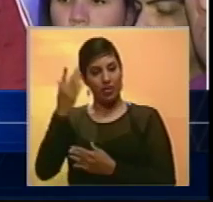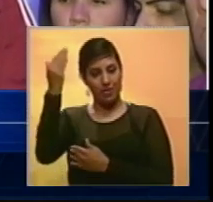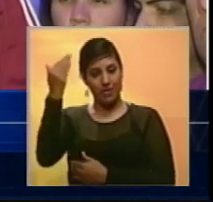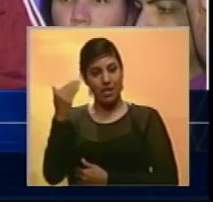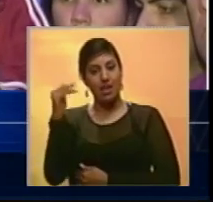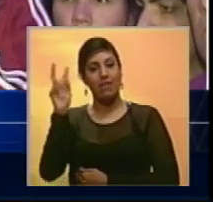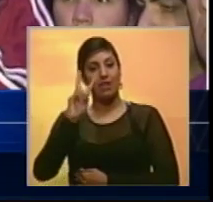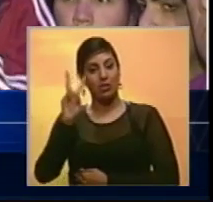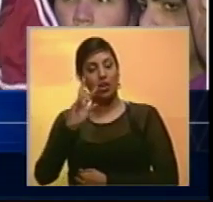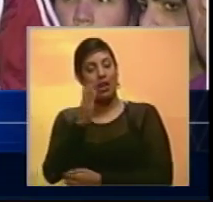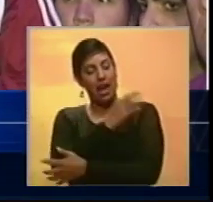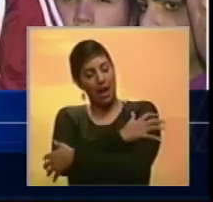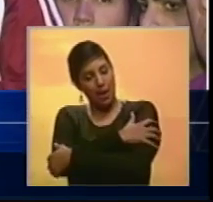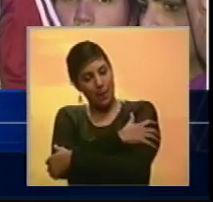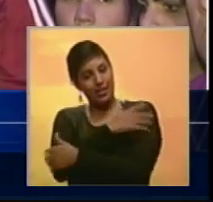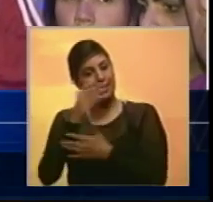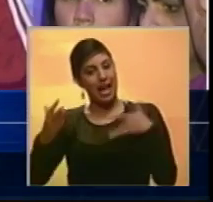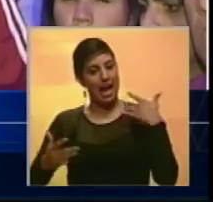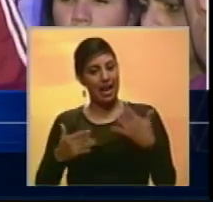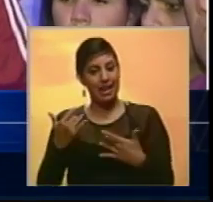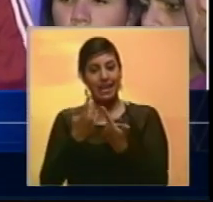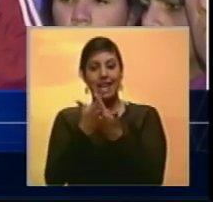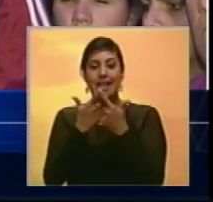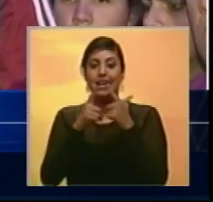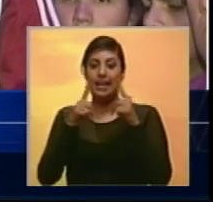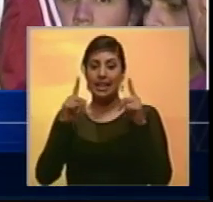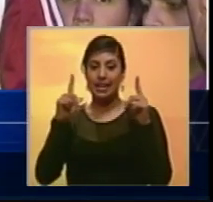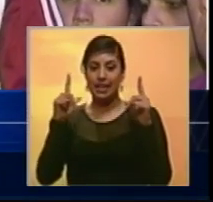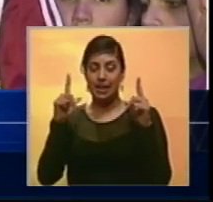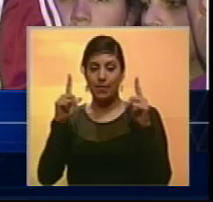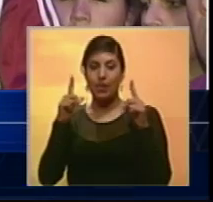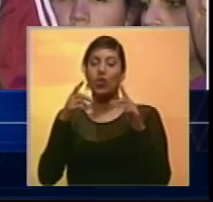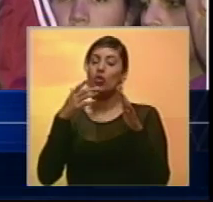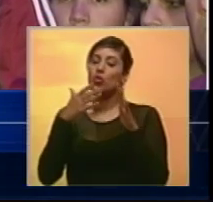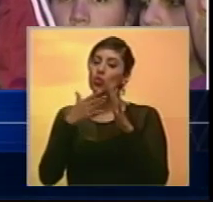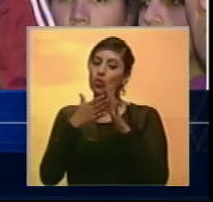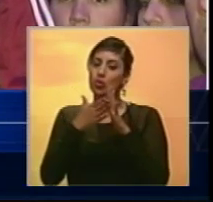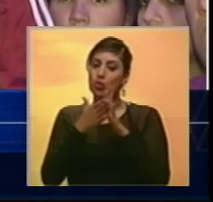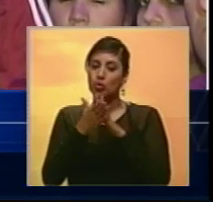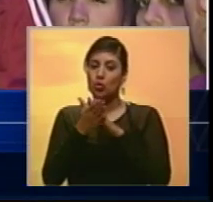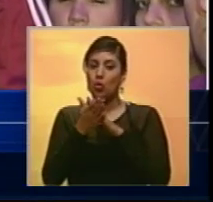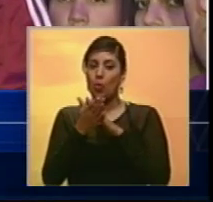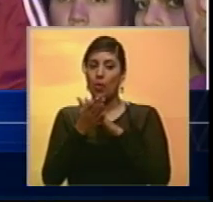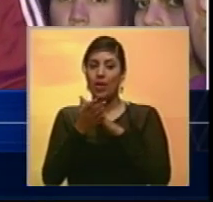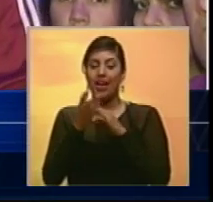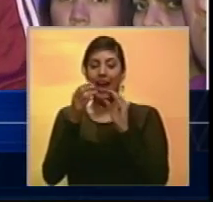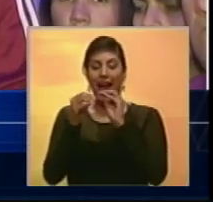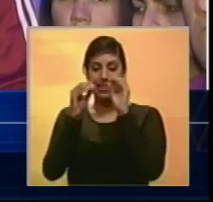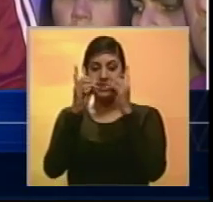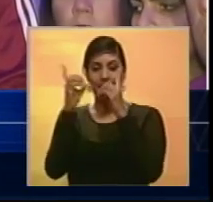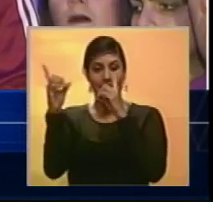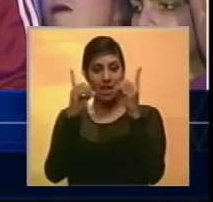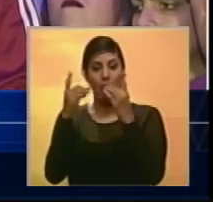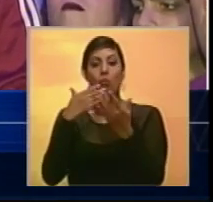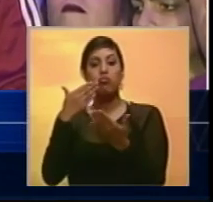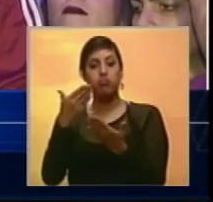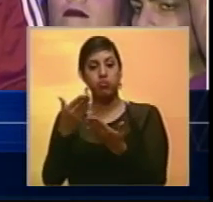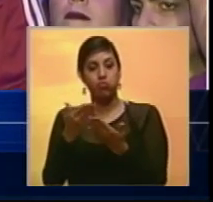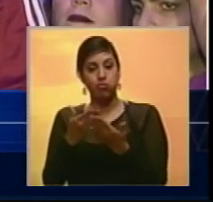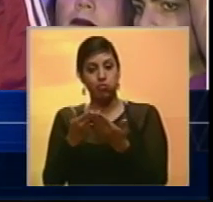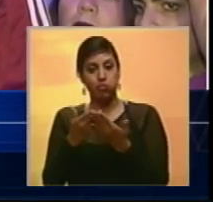regresar a Venezuela a abrazar la alegría de ser libre. Con relación al mecanismo del diálogo